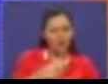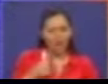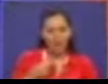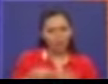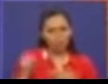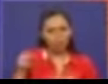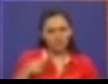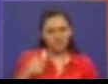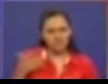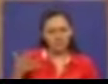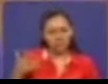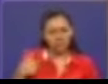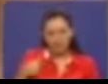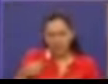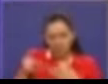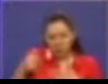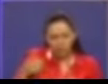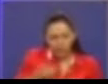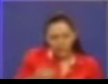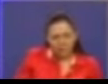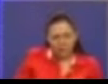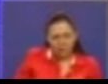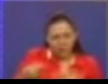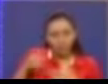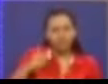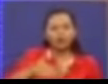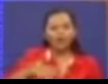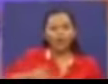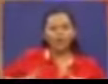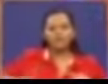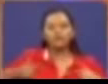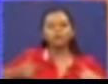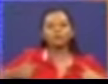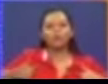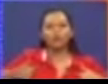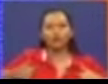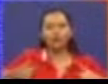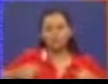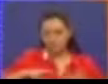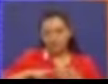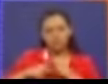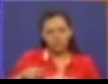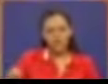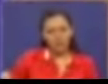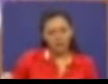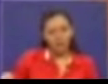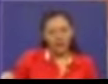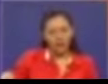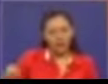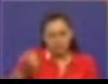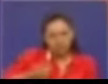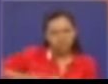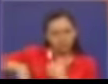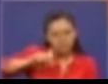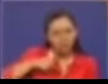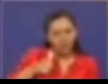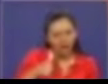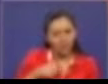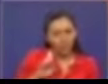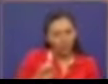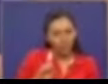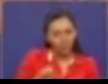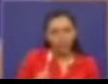ni consentimiento del Estado y su comandante en jefe, que era el presidente de la República. Este es un traidor a la patria, el que era director en esta época,